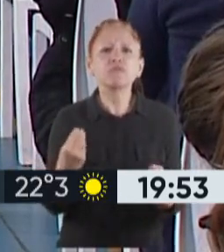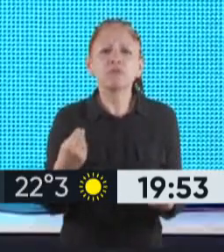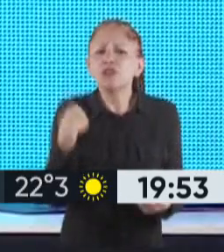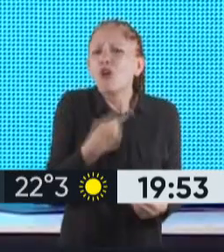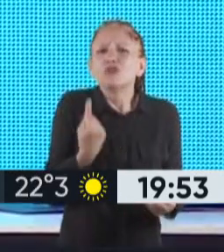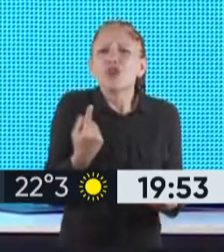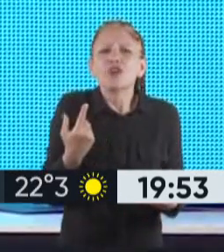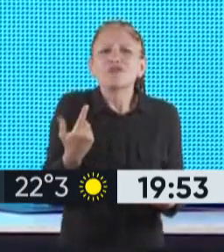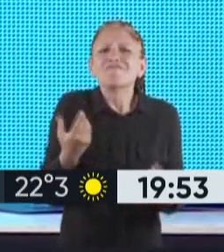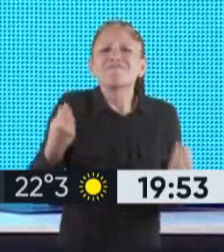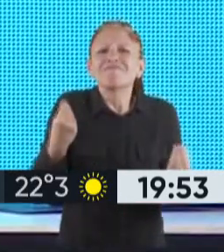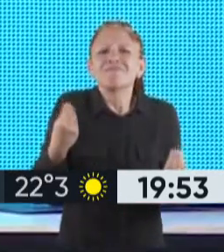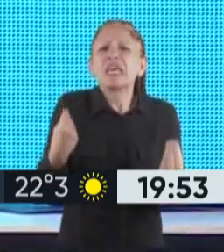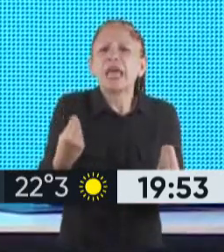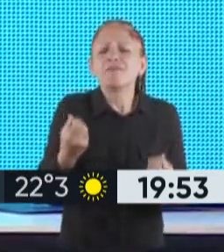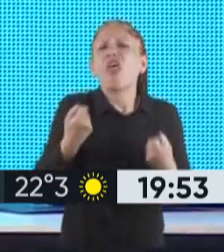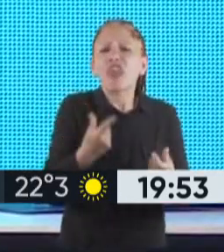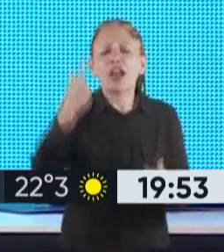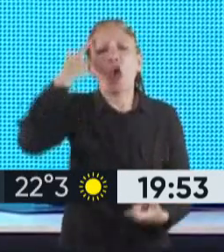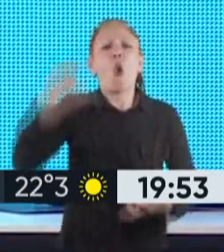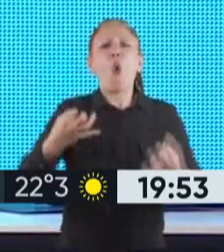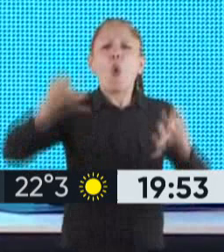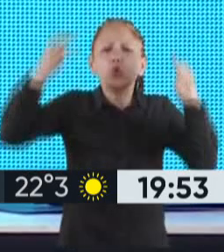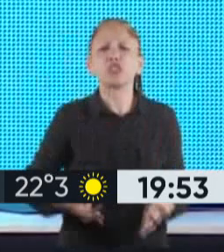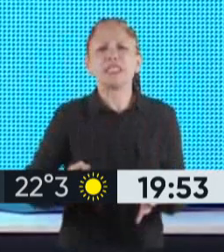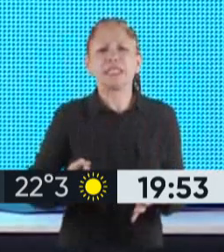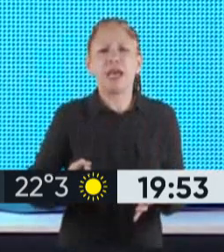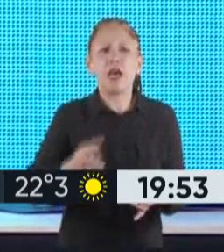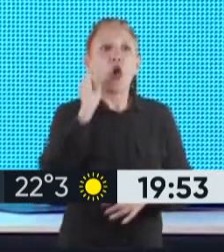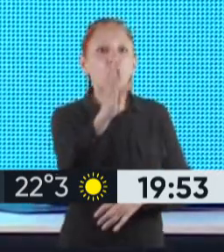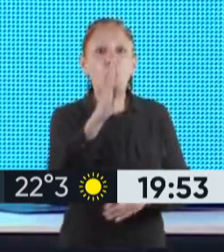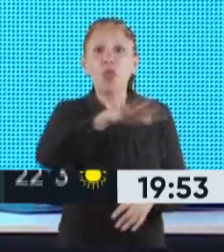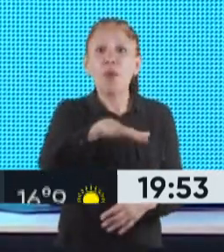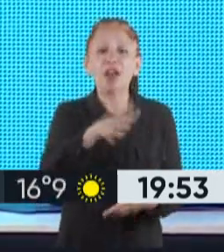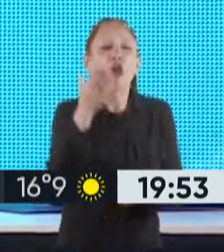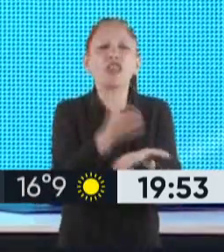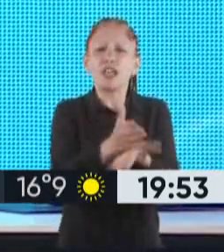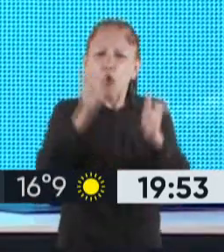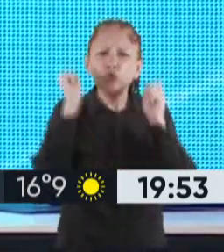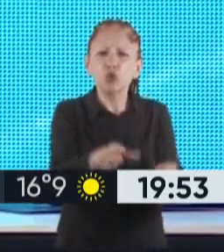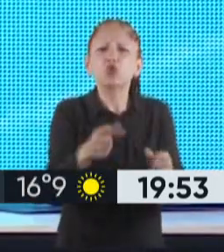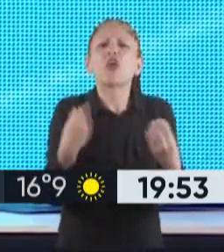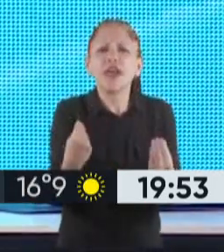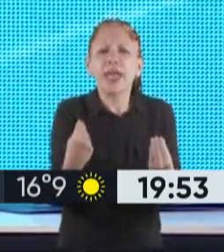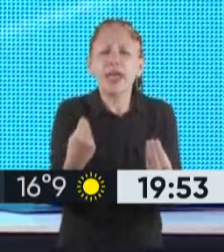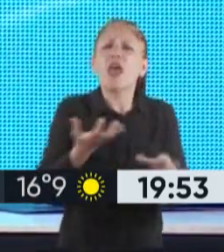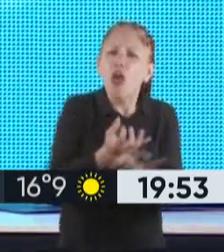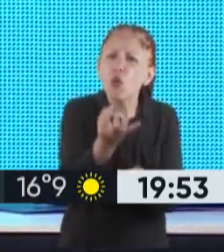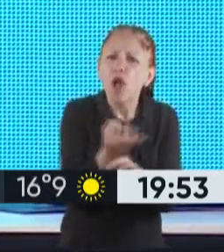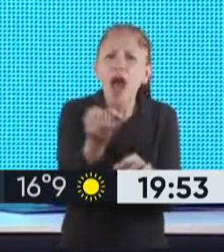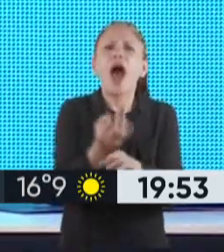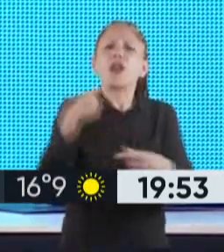más que un acto de justicia. Darle derecho a los clubes de barrio para que sigan educando,